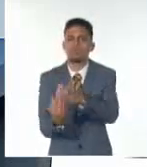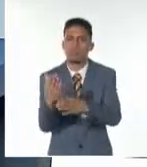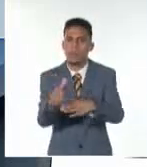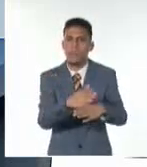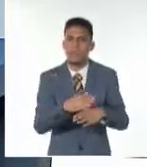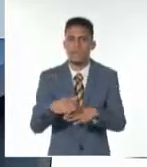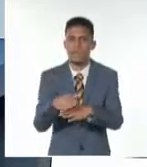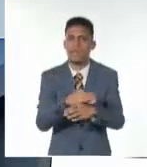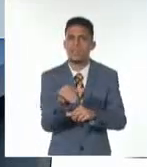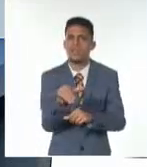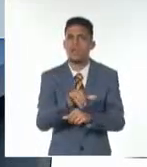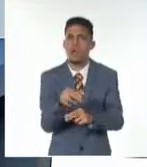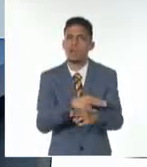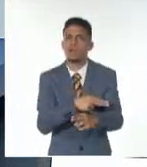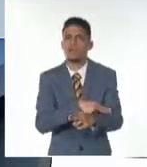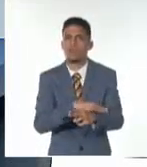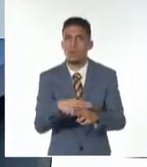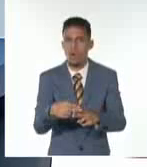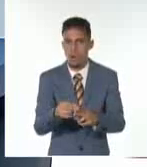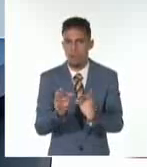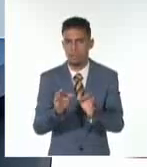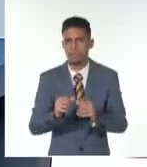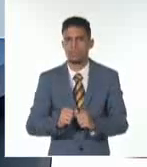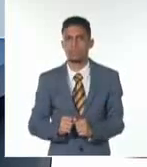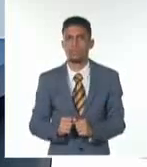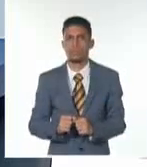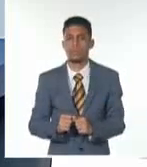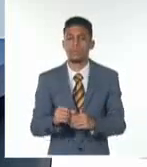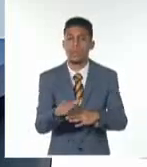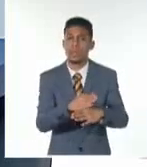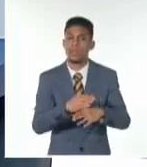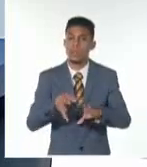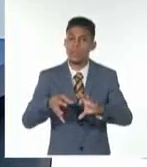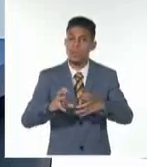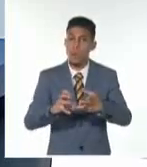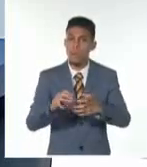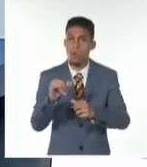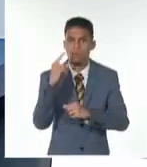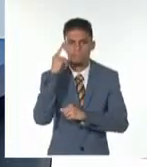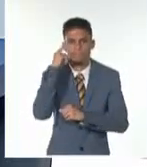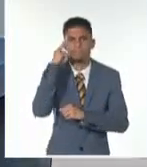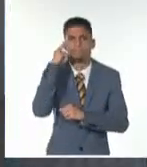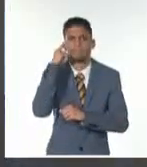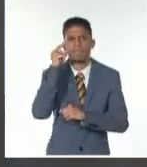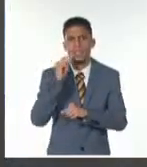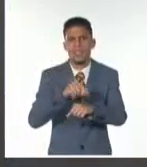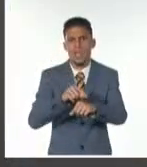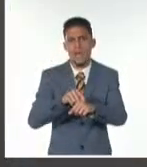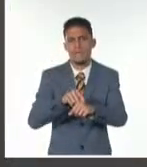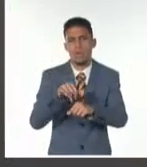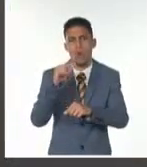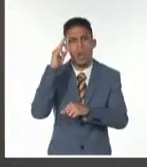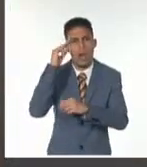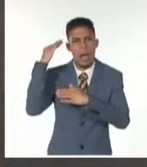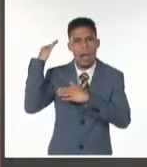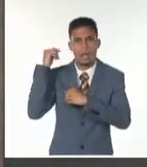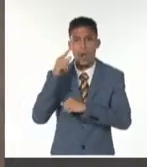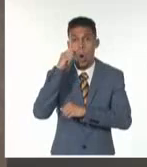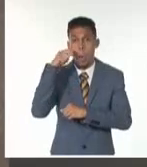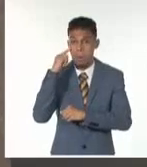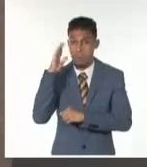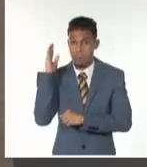síntesis cualitativamente superior las corrientes más avanzadas del pensamiento de su época. Marx nació el 5